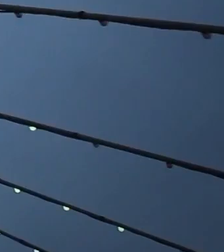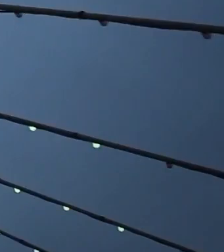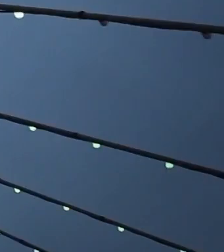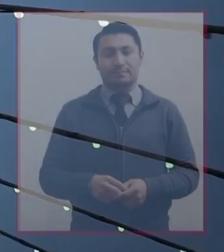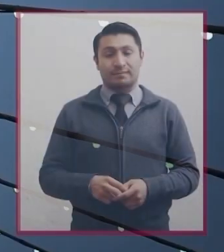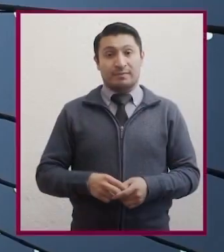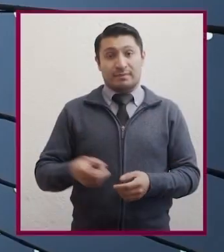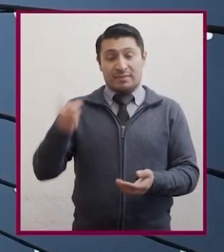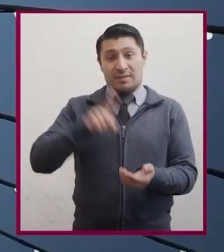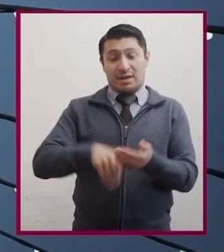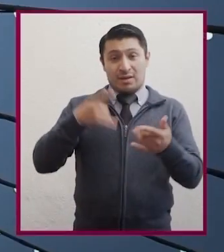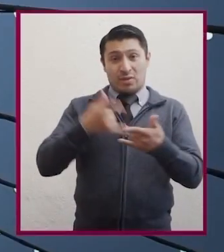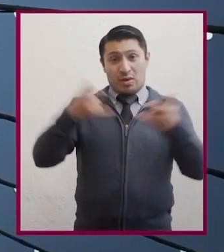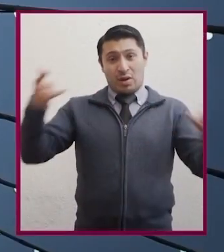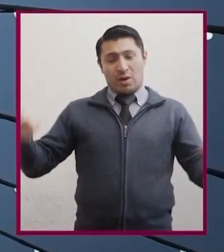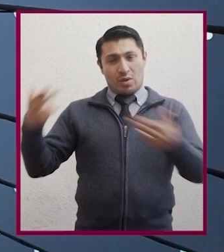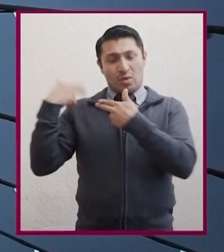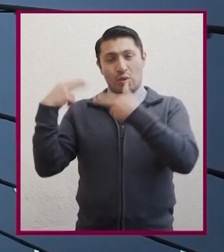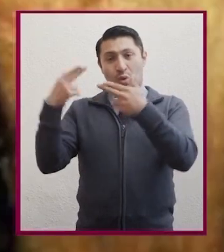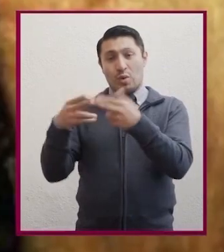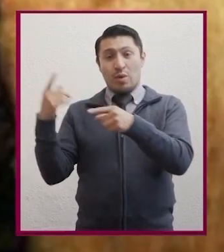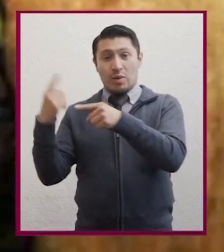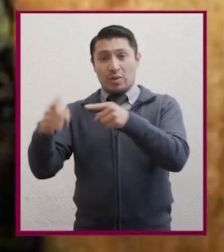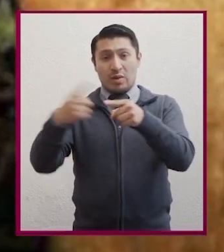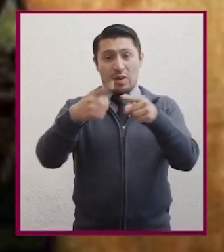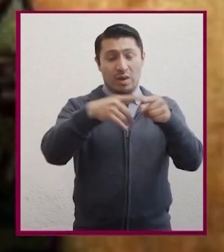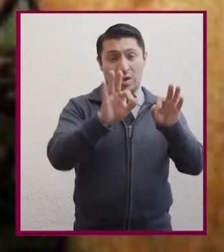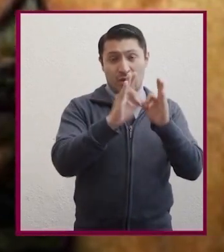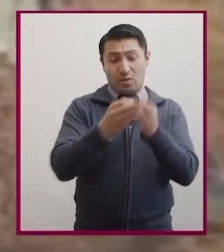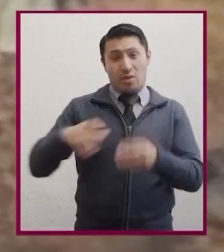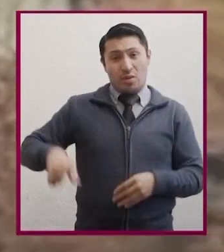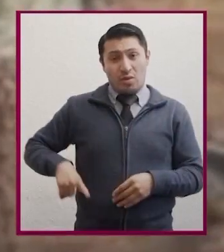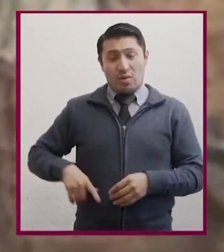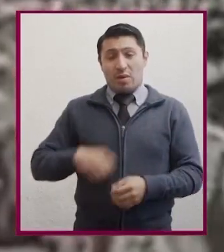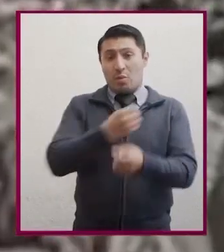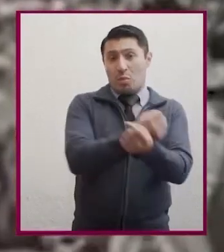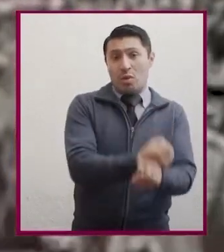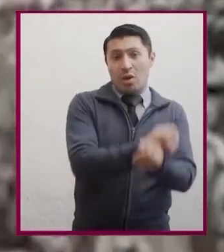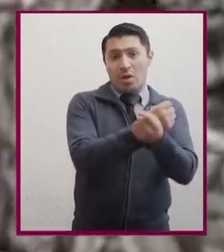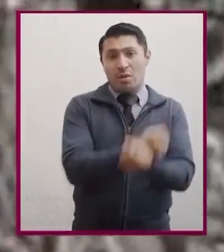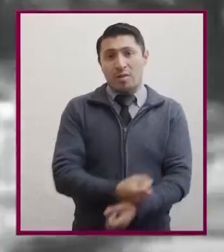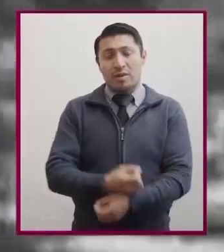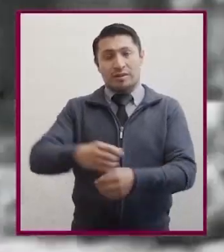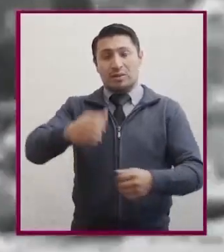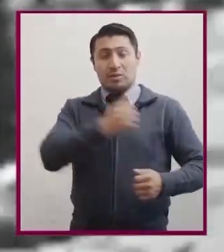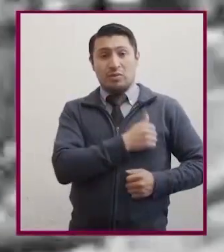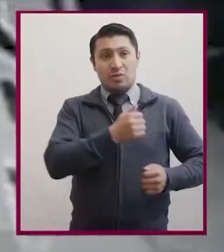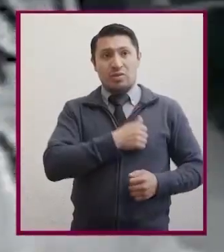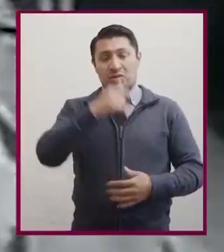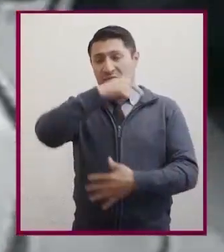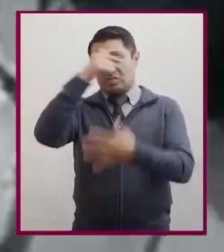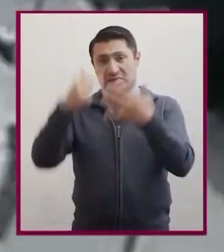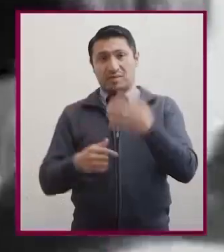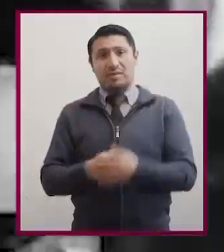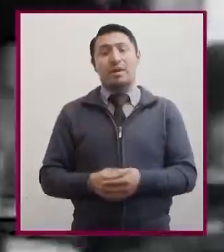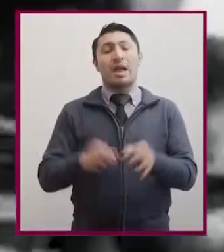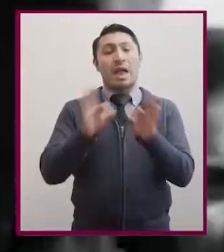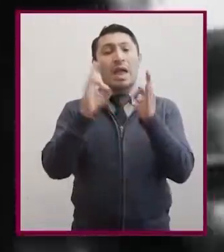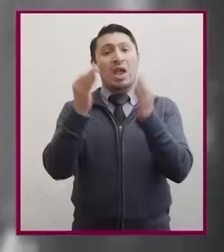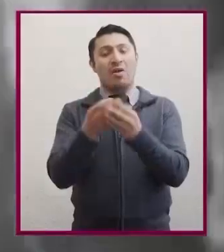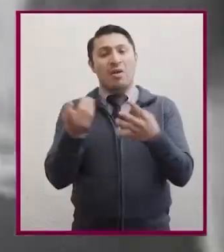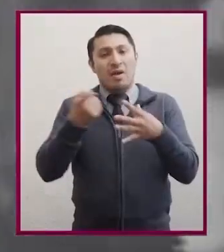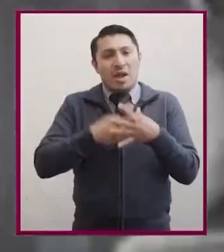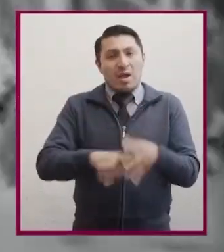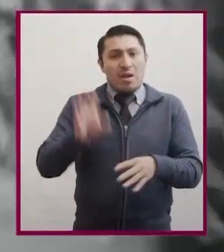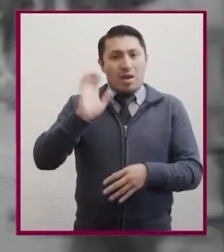Durante la historia ha habido diferentes tipos de estados: esclavista, feudal, monárquico, totalitarios, y el modelo que surge a